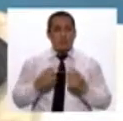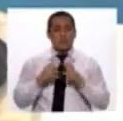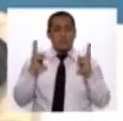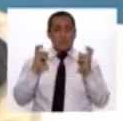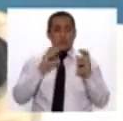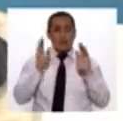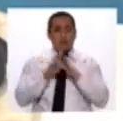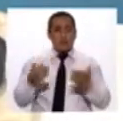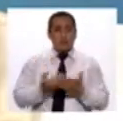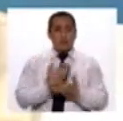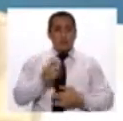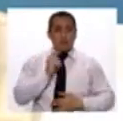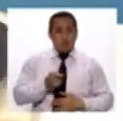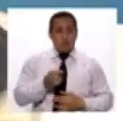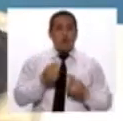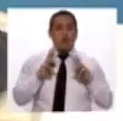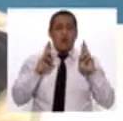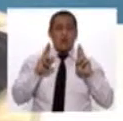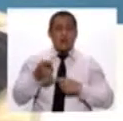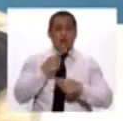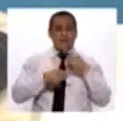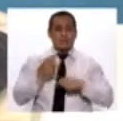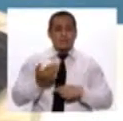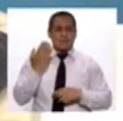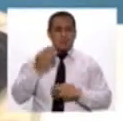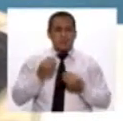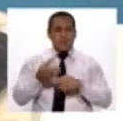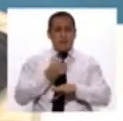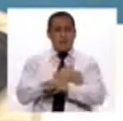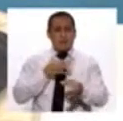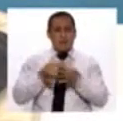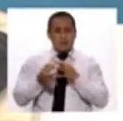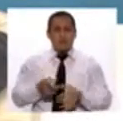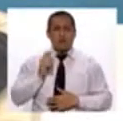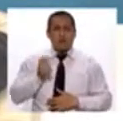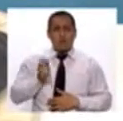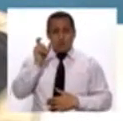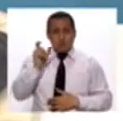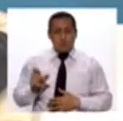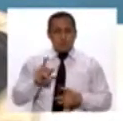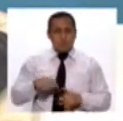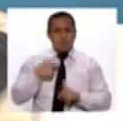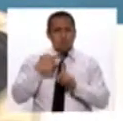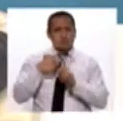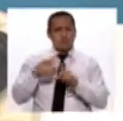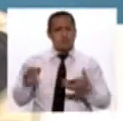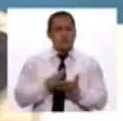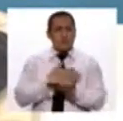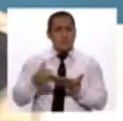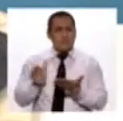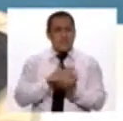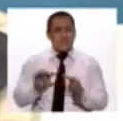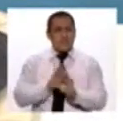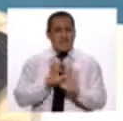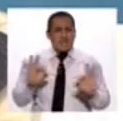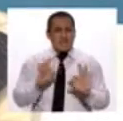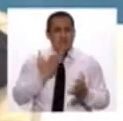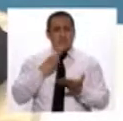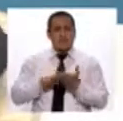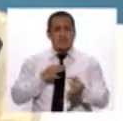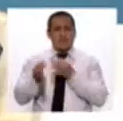aire que permita volver a regresar al precedente anterior, que como bien dice el magistrado Urbiola, fue positivo. No ha habido nada